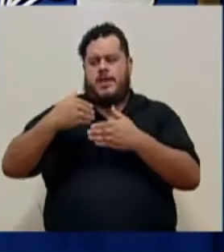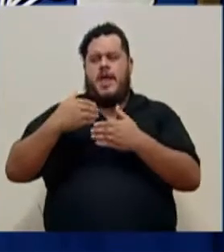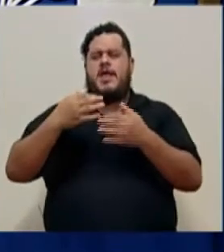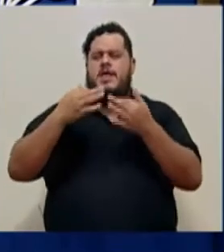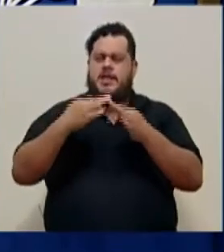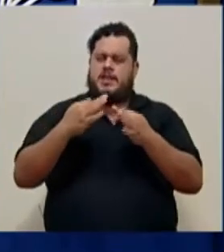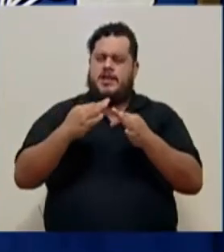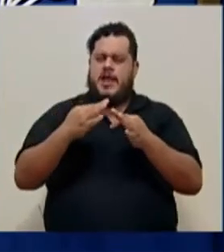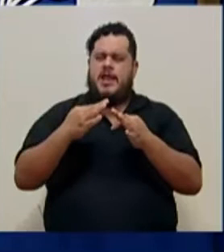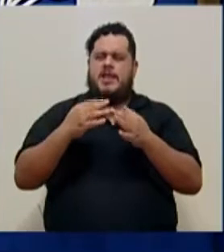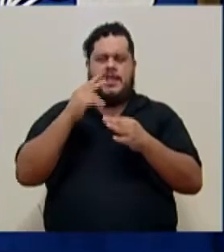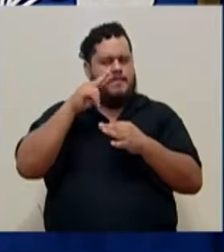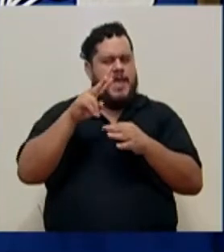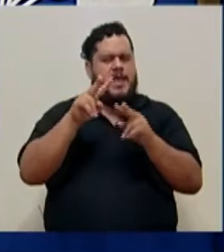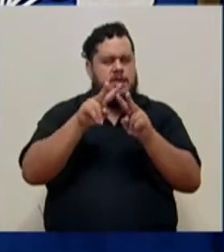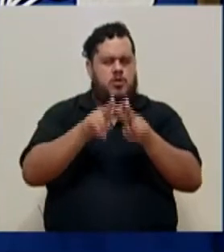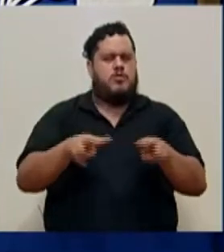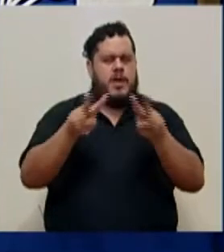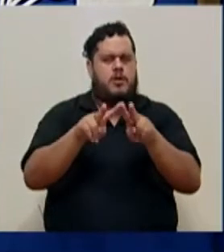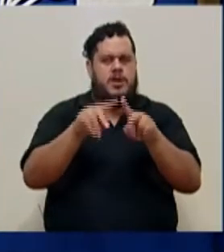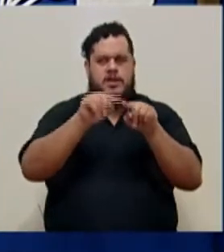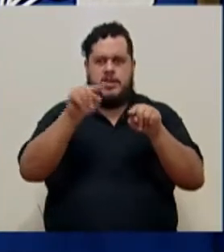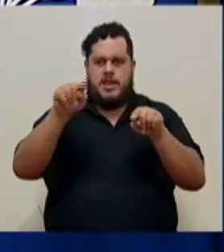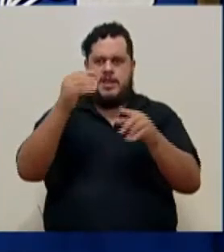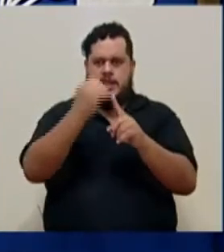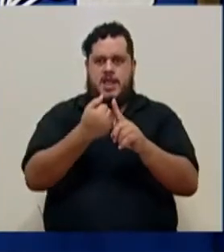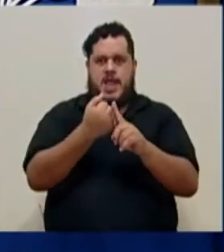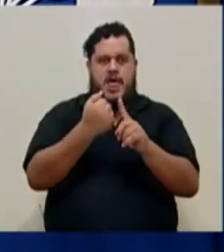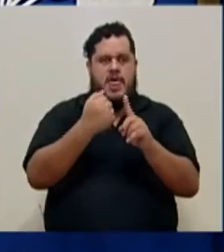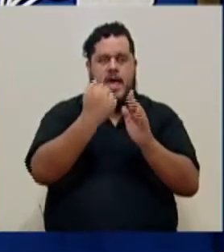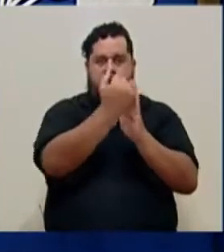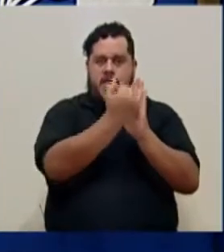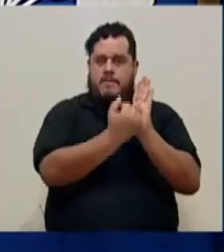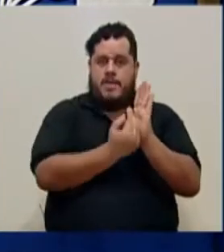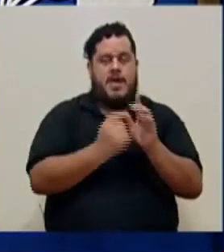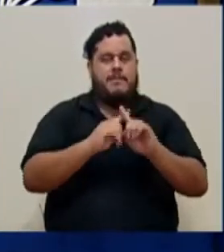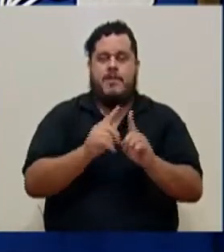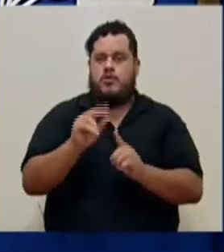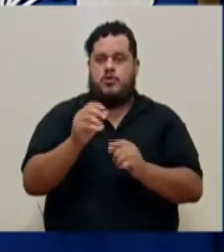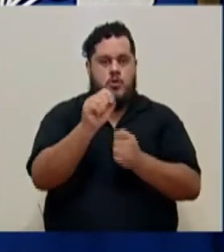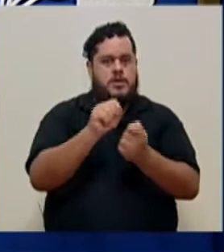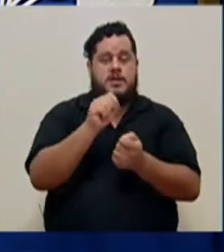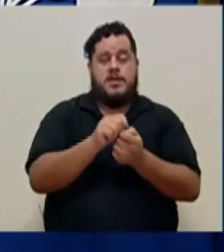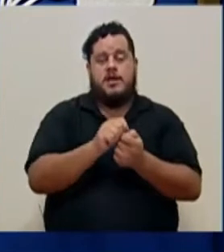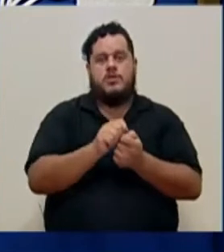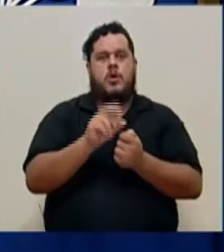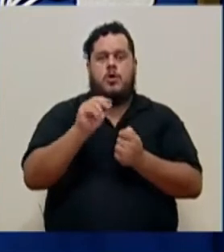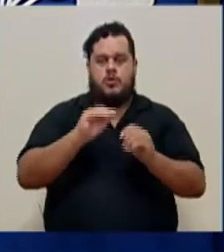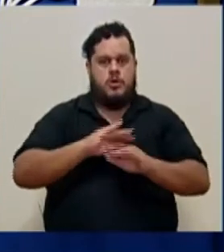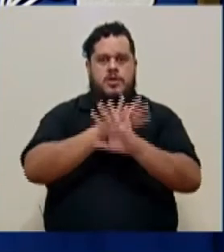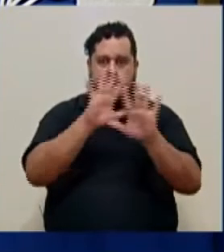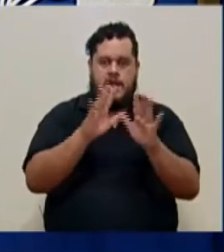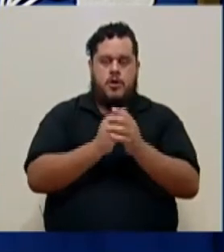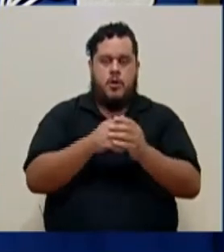desagregar esos valores estadísticos que representa cada medida. Sin embargo, no es tan exacto, no es tan claro,